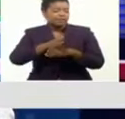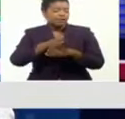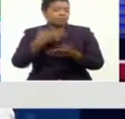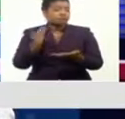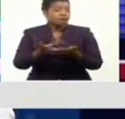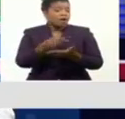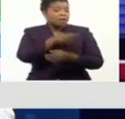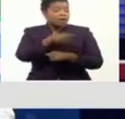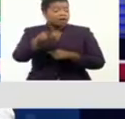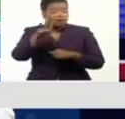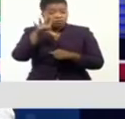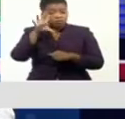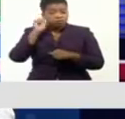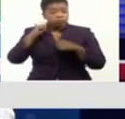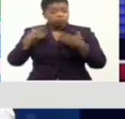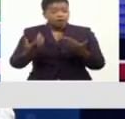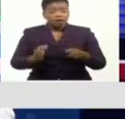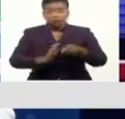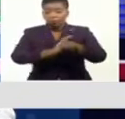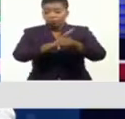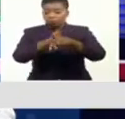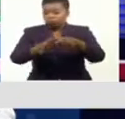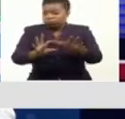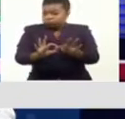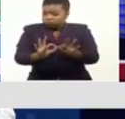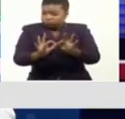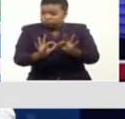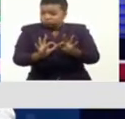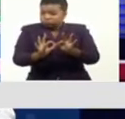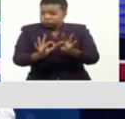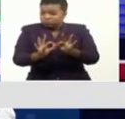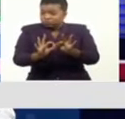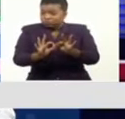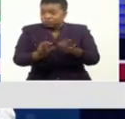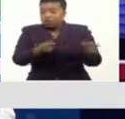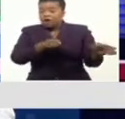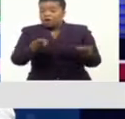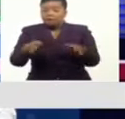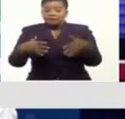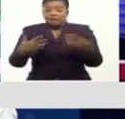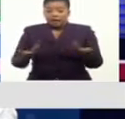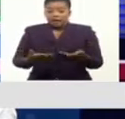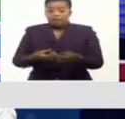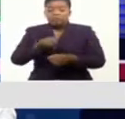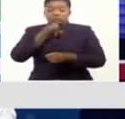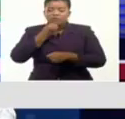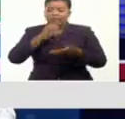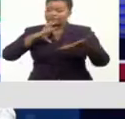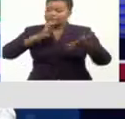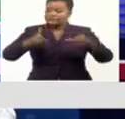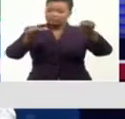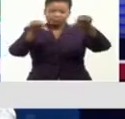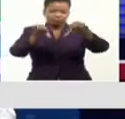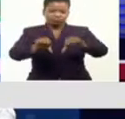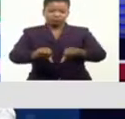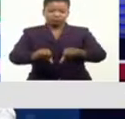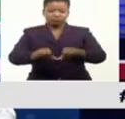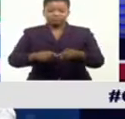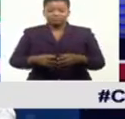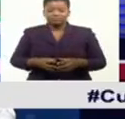lado, la severidad que está dando el cuadro clínico, y por otro, las posibles complicaciones que podemos